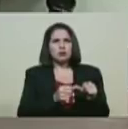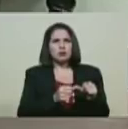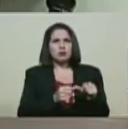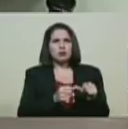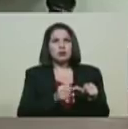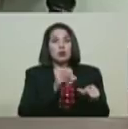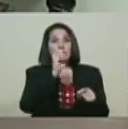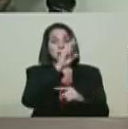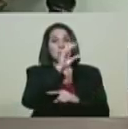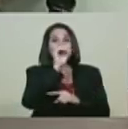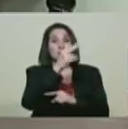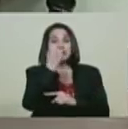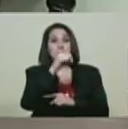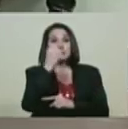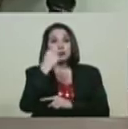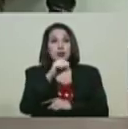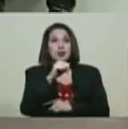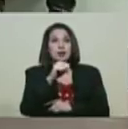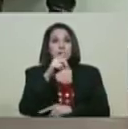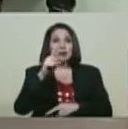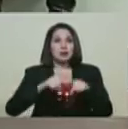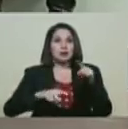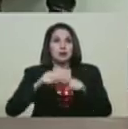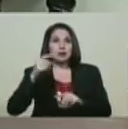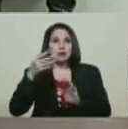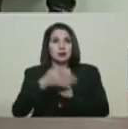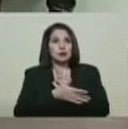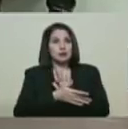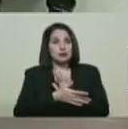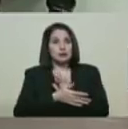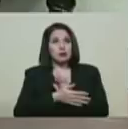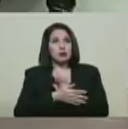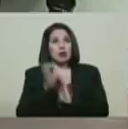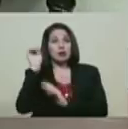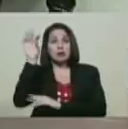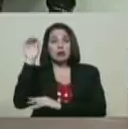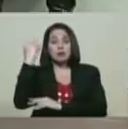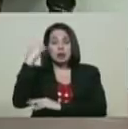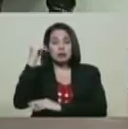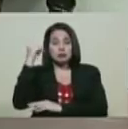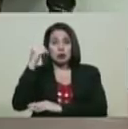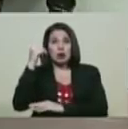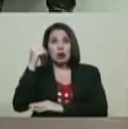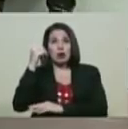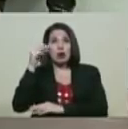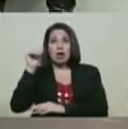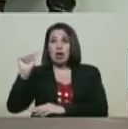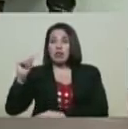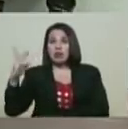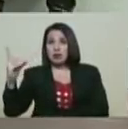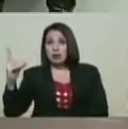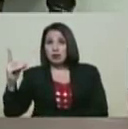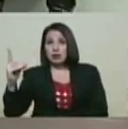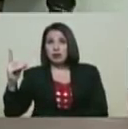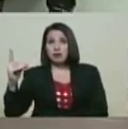una asamblea nacional, un parlamento nacional adeco burgués.